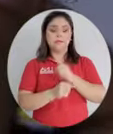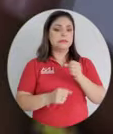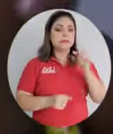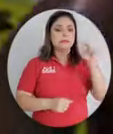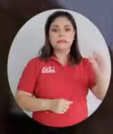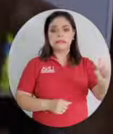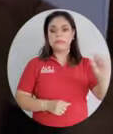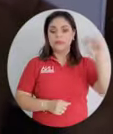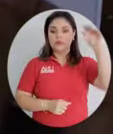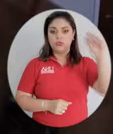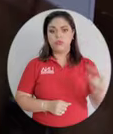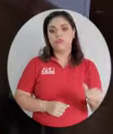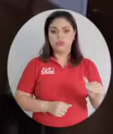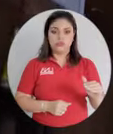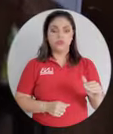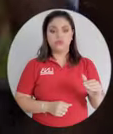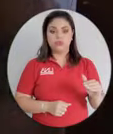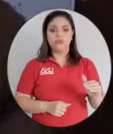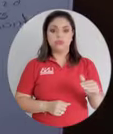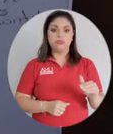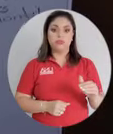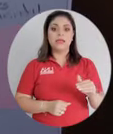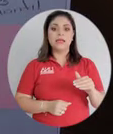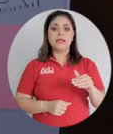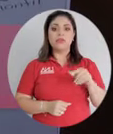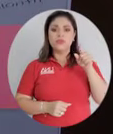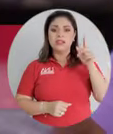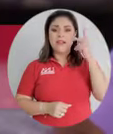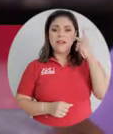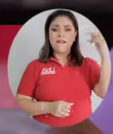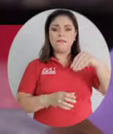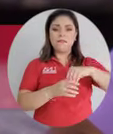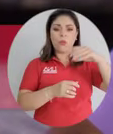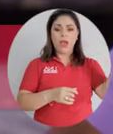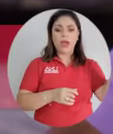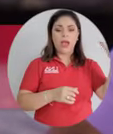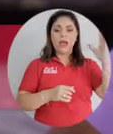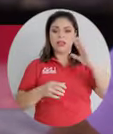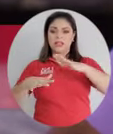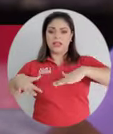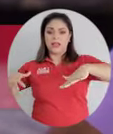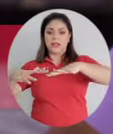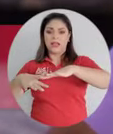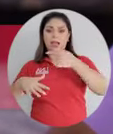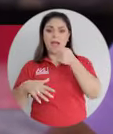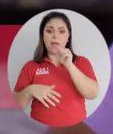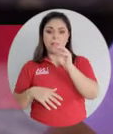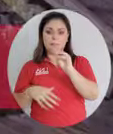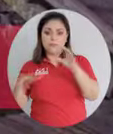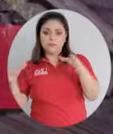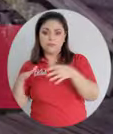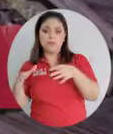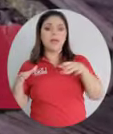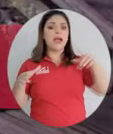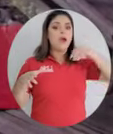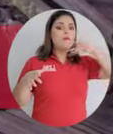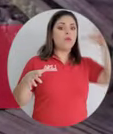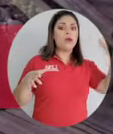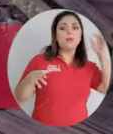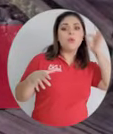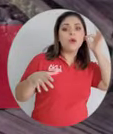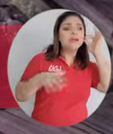muy representativo de conforme nos alejamos de los centros urbanos, las posibilidades de insertarse al mercado de trabajo